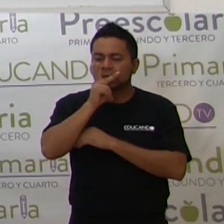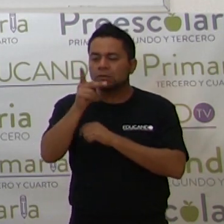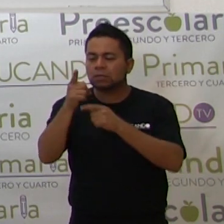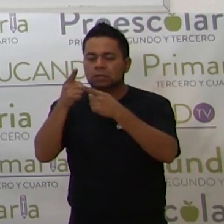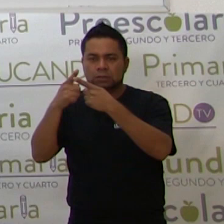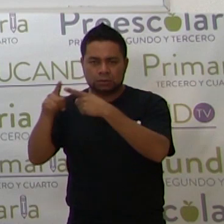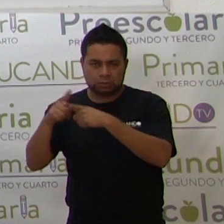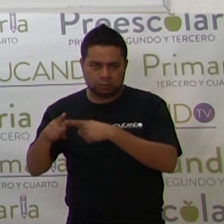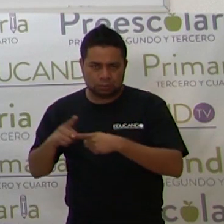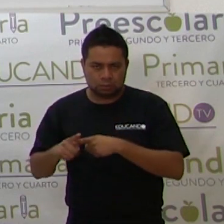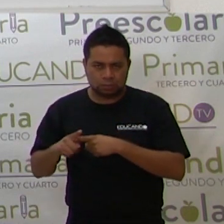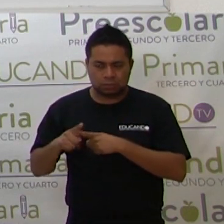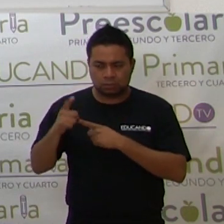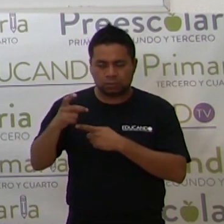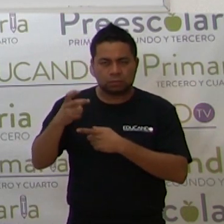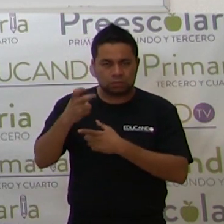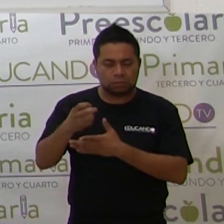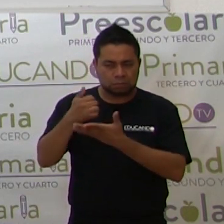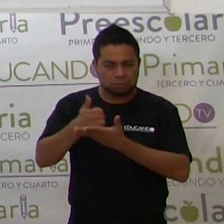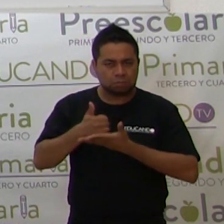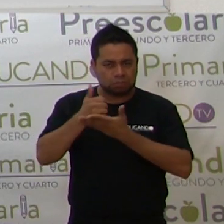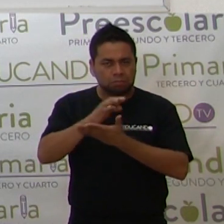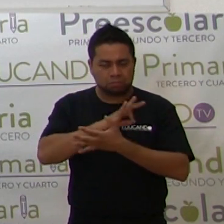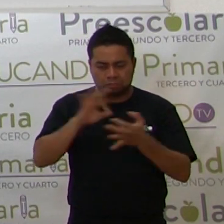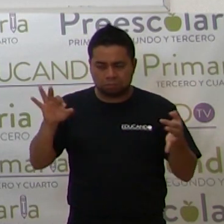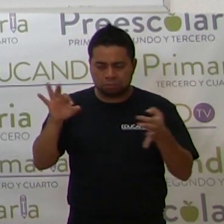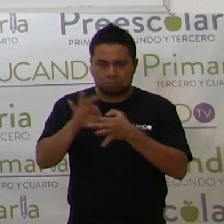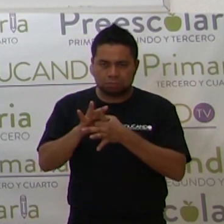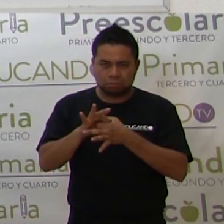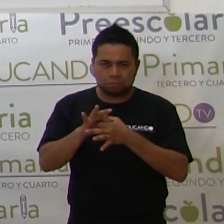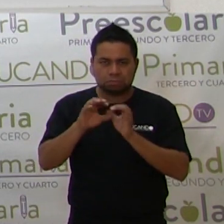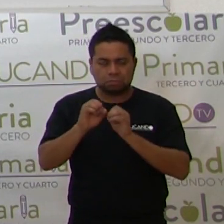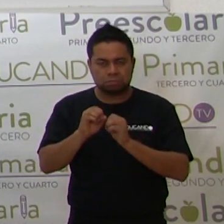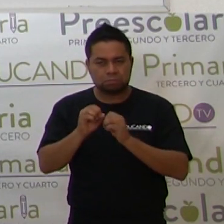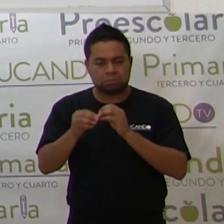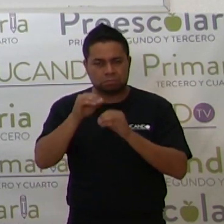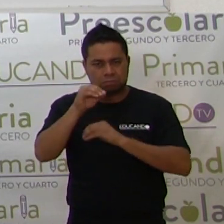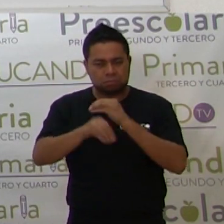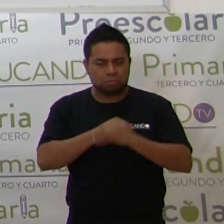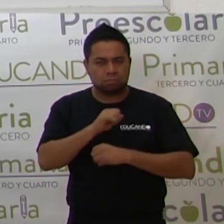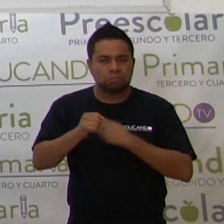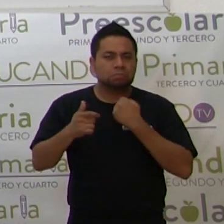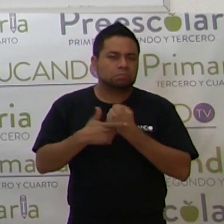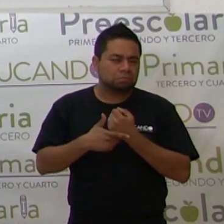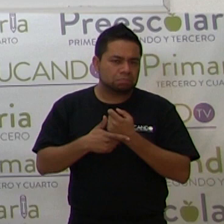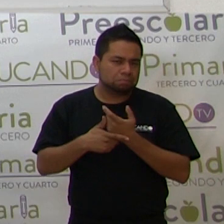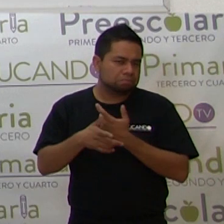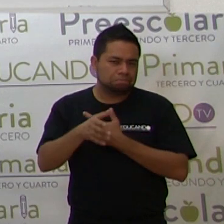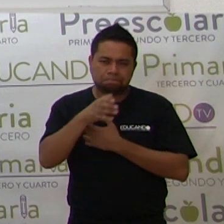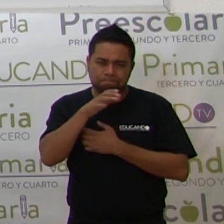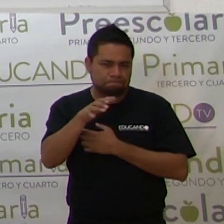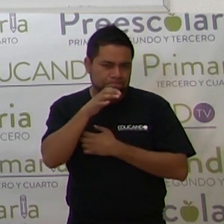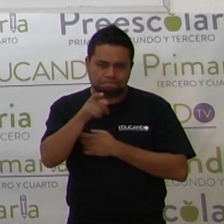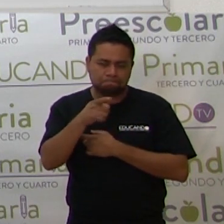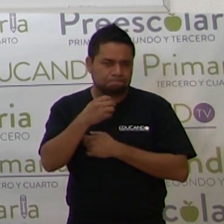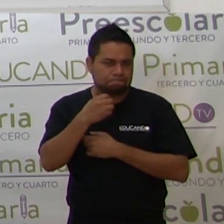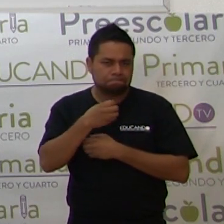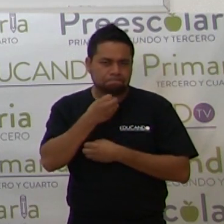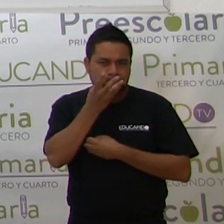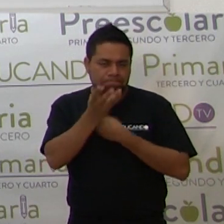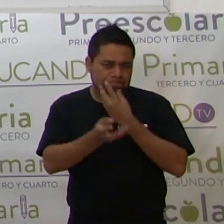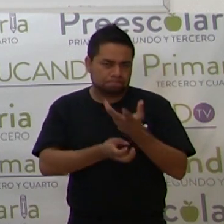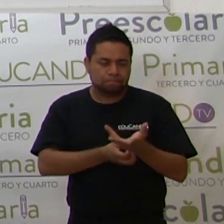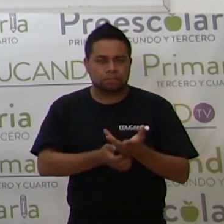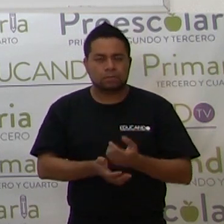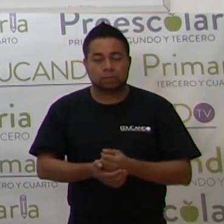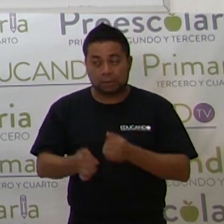diferentes, bien, que te van a poder enlazar o armar algún comentario que quieras hacer. Bien,